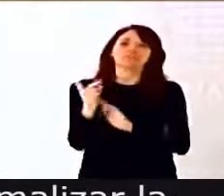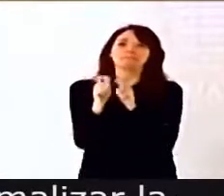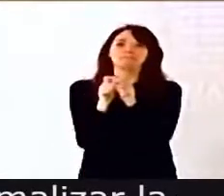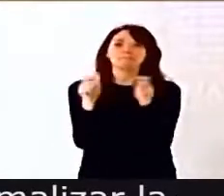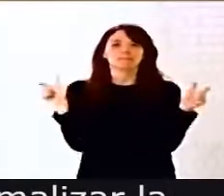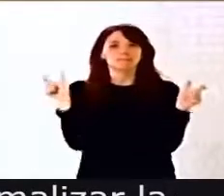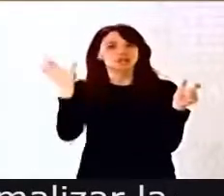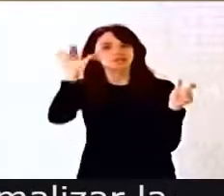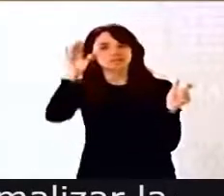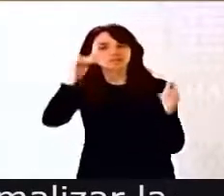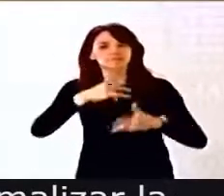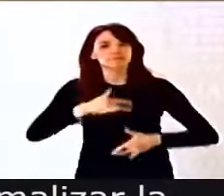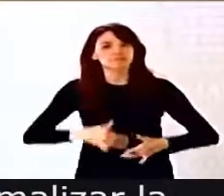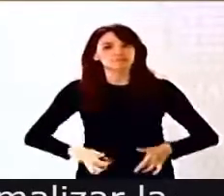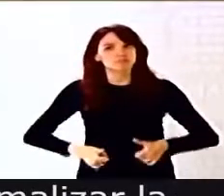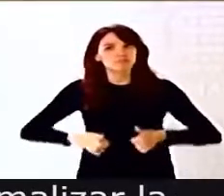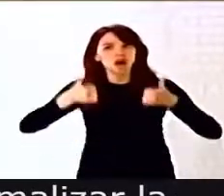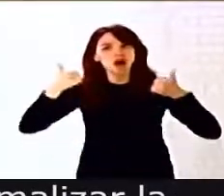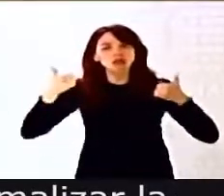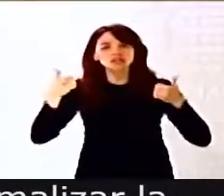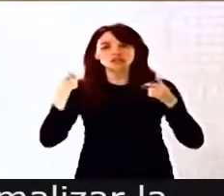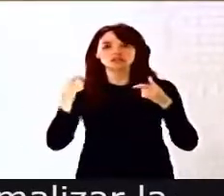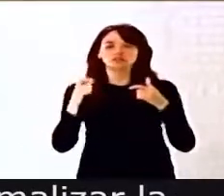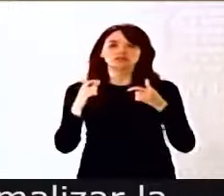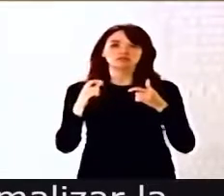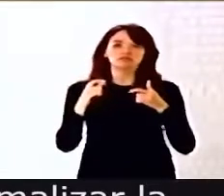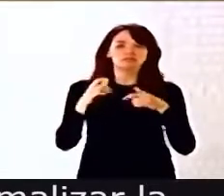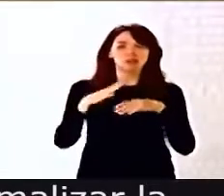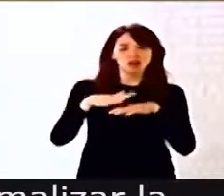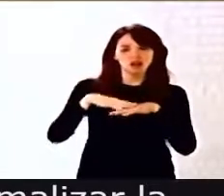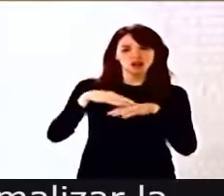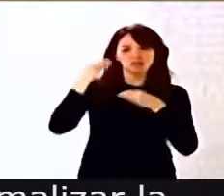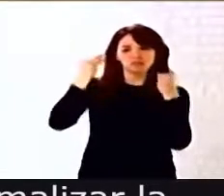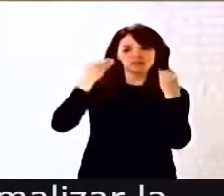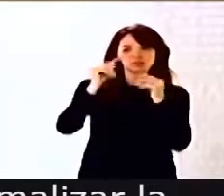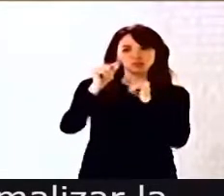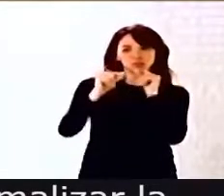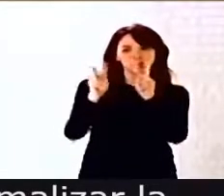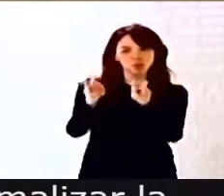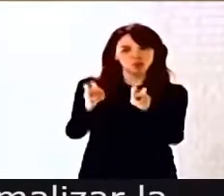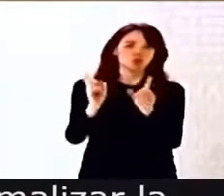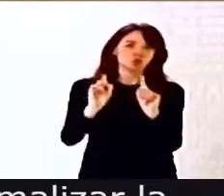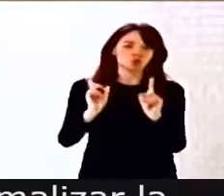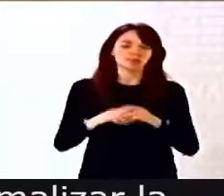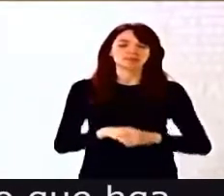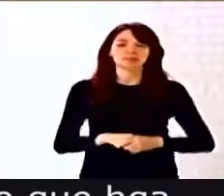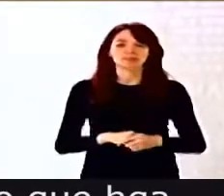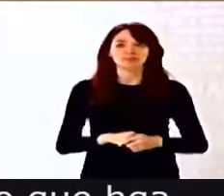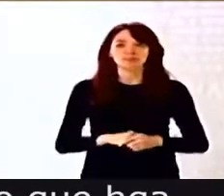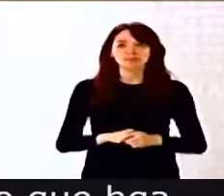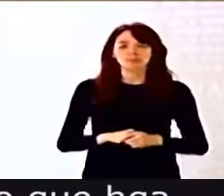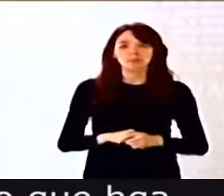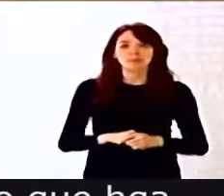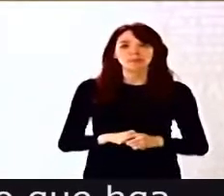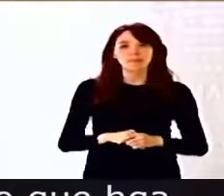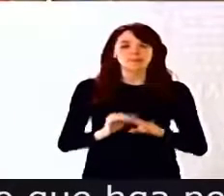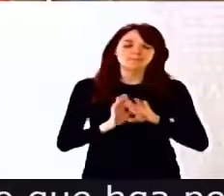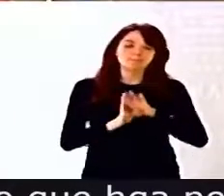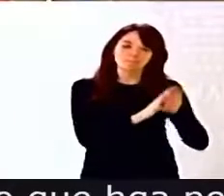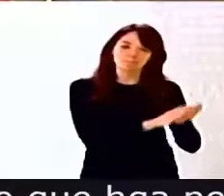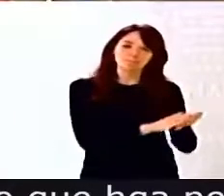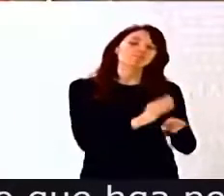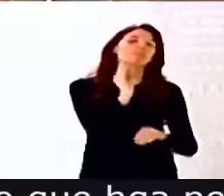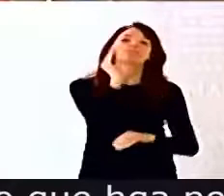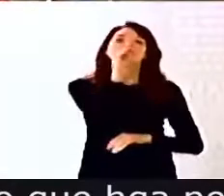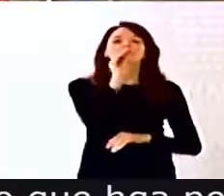en la sintomatología que nos haga pensar que tenemos nuevos casos, ¿no? Y con respecto, consejero,